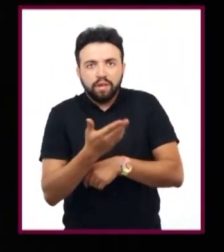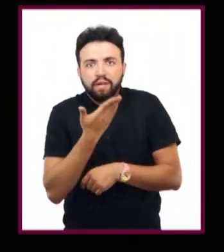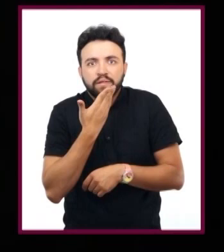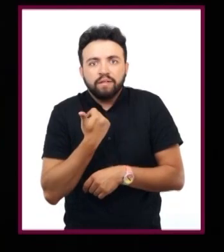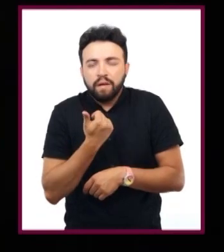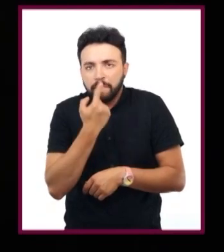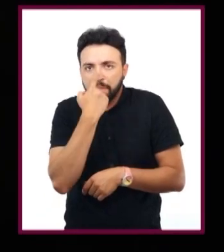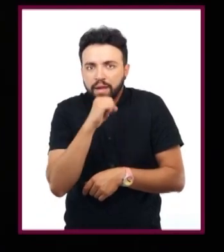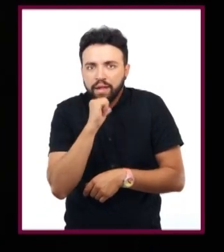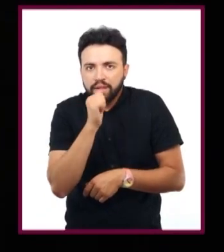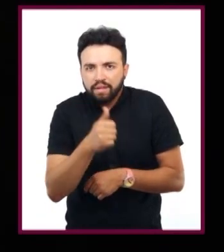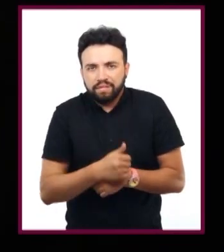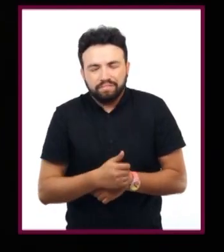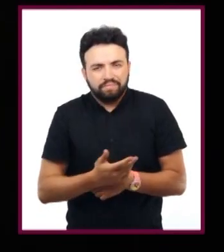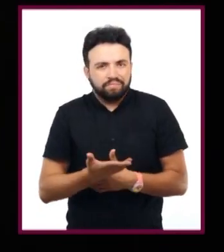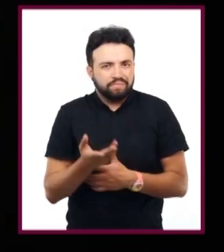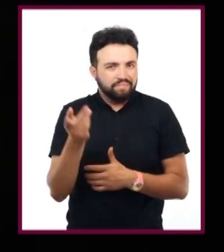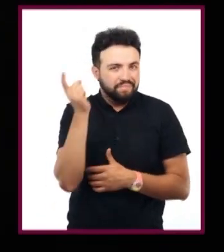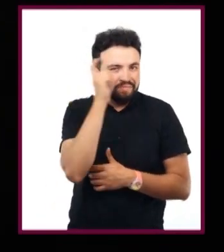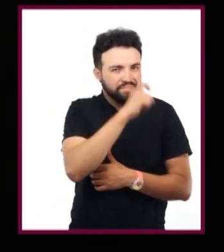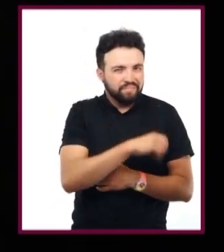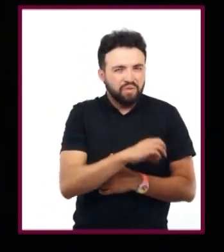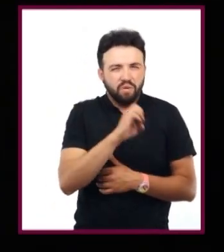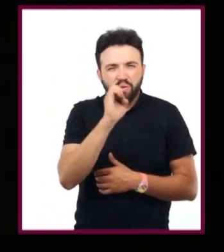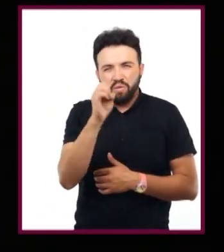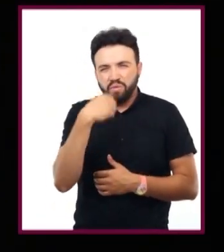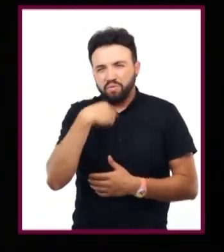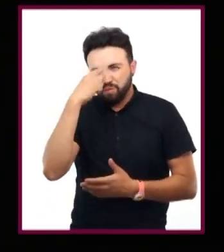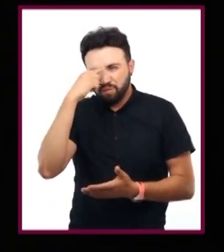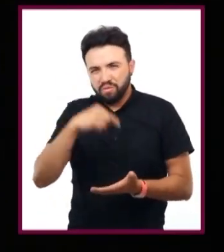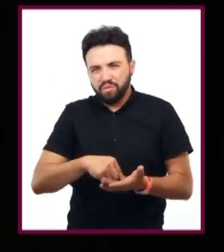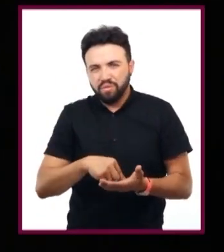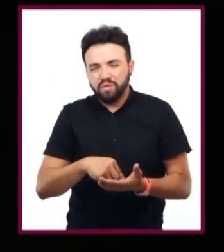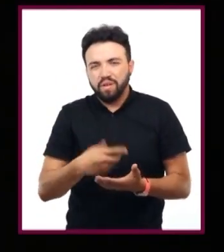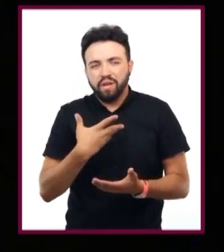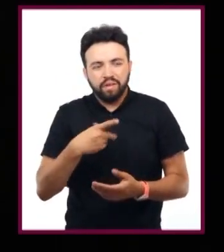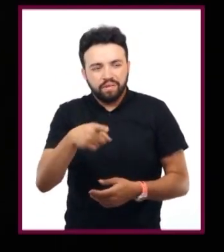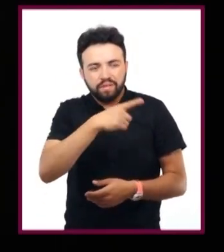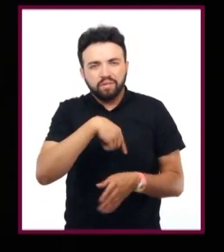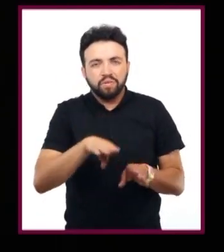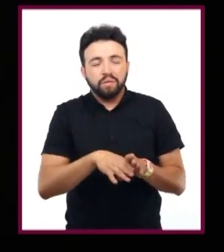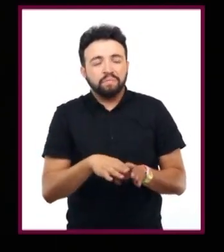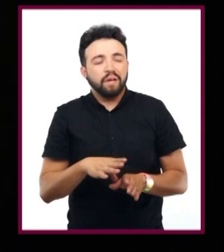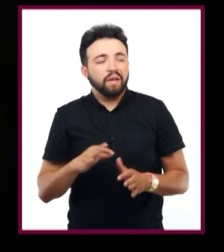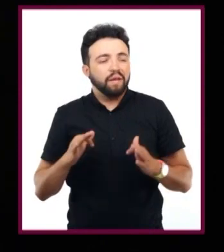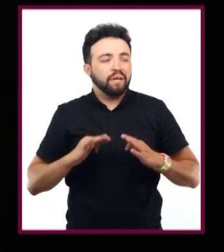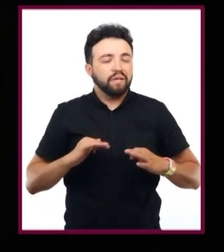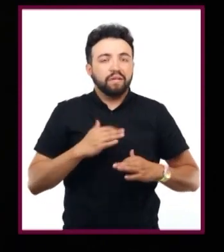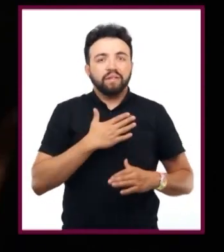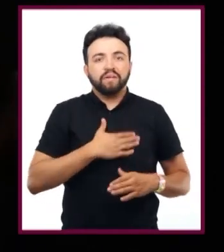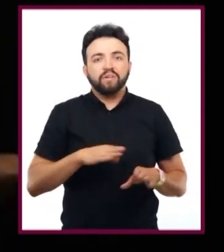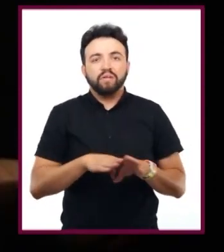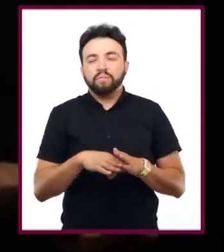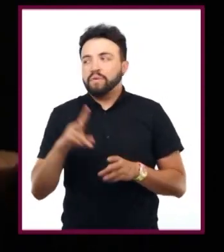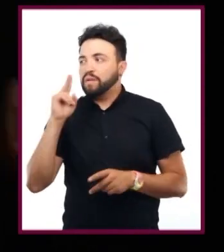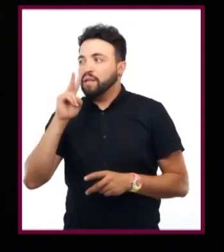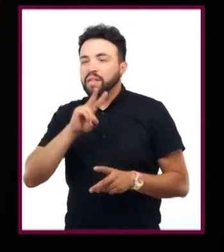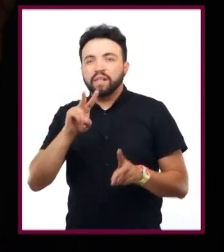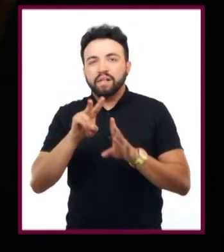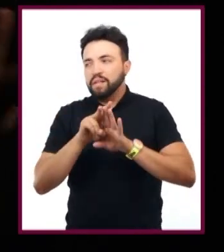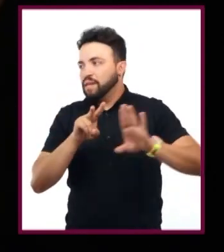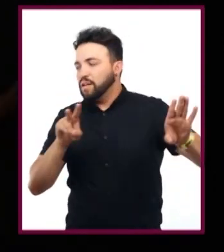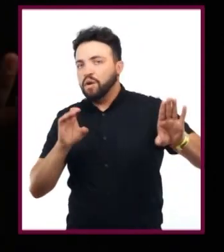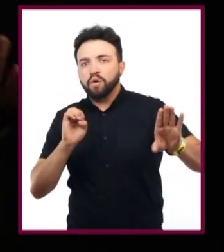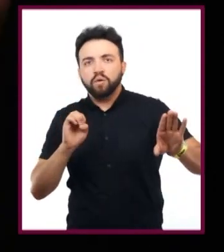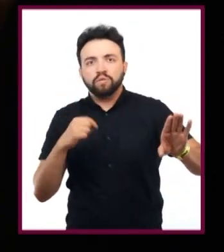la vez parece que no tenemos tiempo para nada. Ay, qué paradoja, ¿no? ¿No será más bien que ahora nos conformamos con